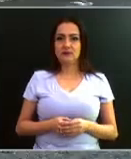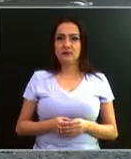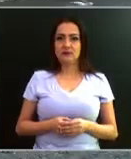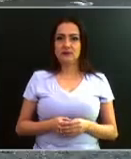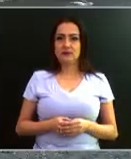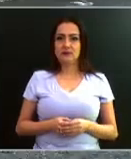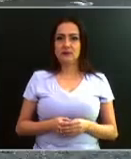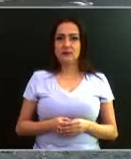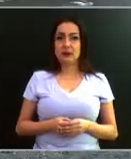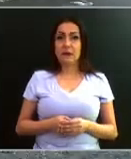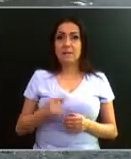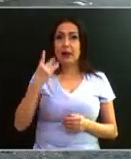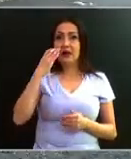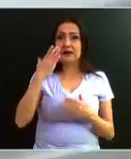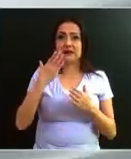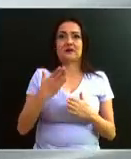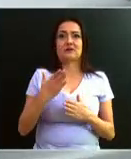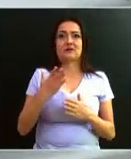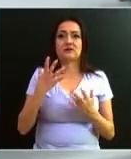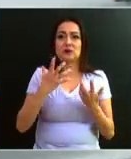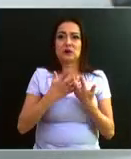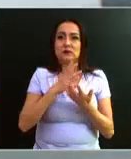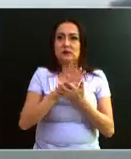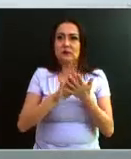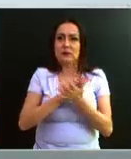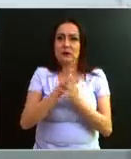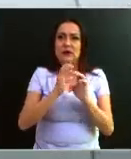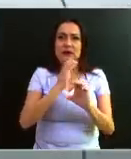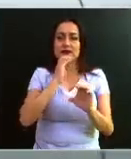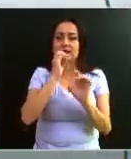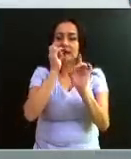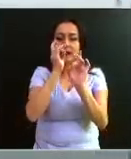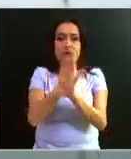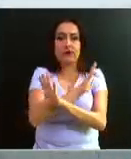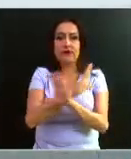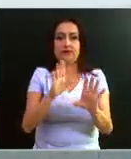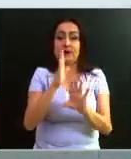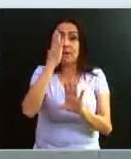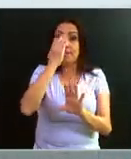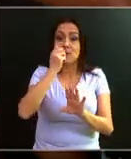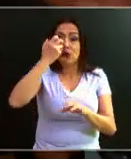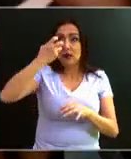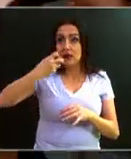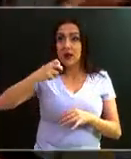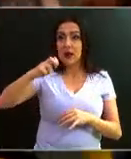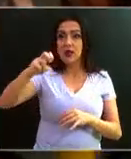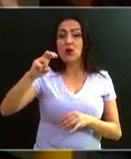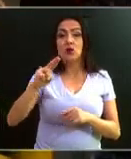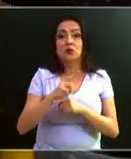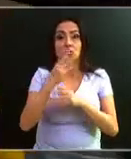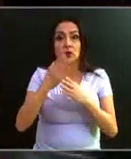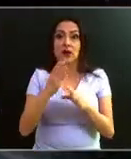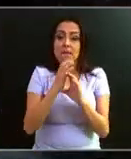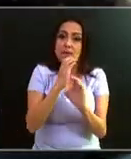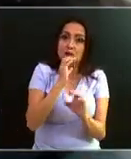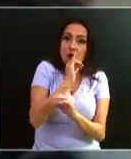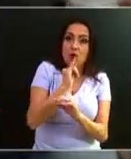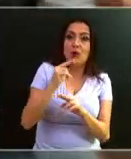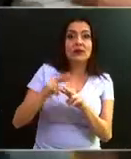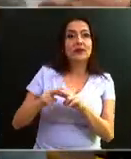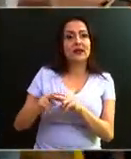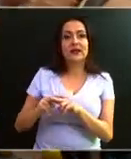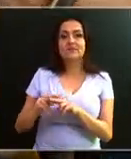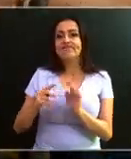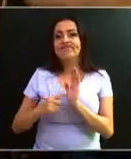El panorama para los cartagineses respecto al caos vial sigue siendo todo un tema, ya que los traslados tanto para los usuarios de autobuses como de tren